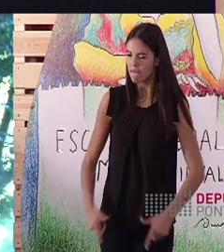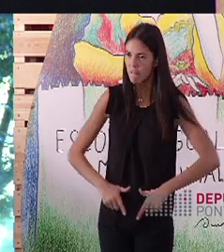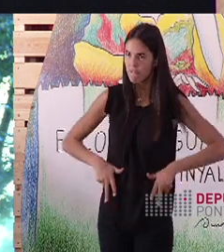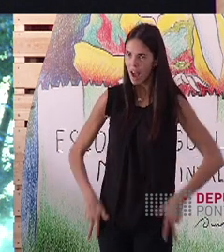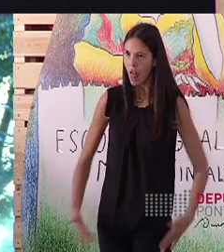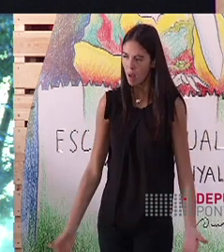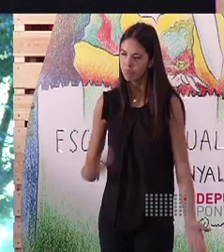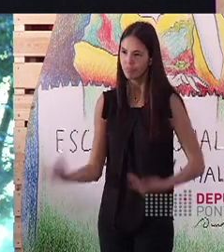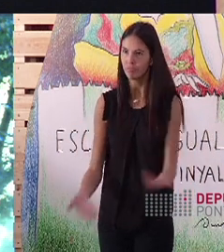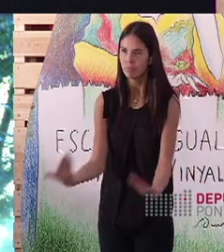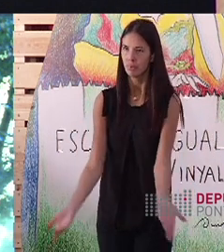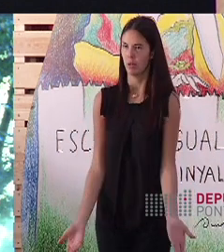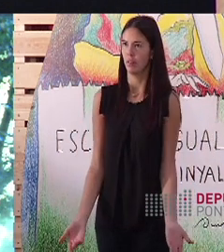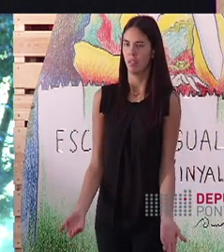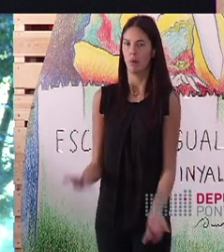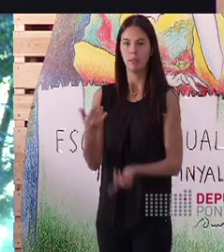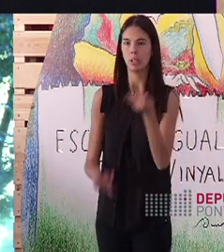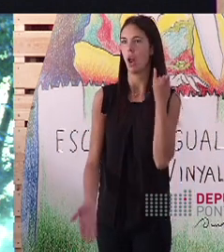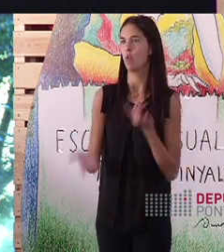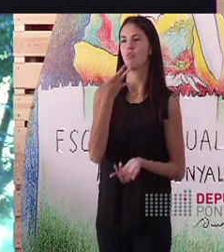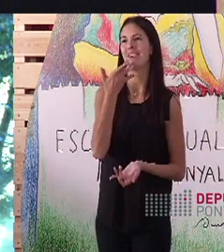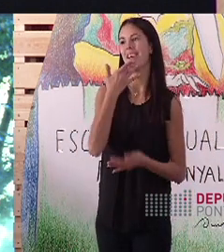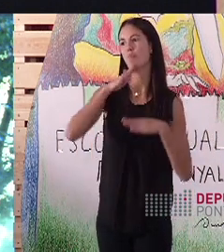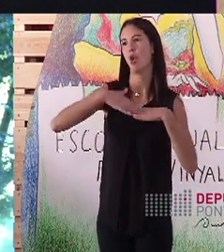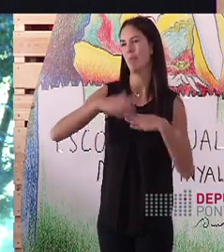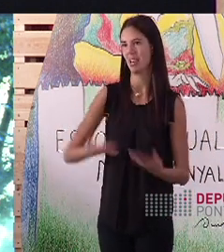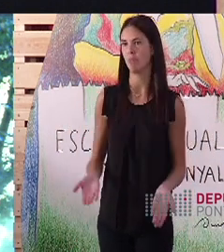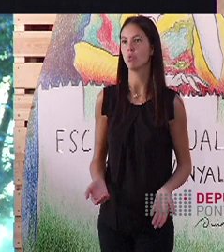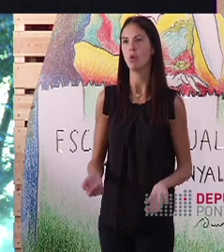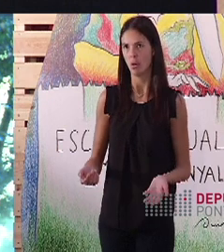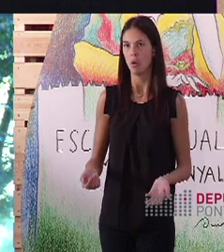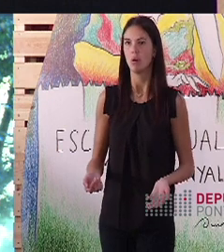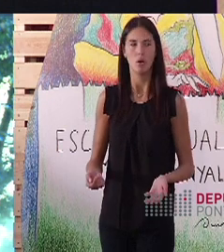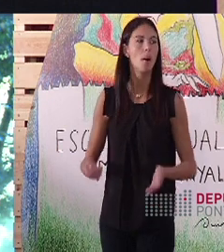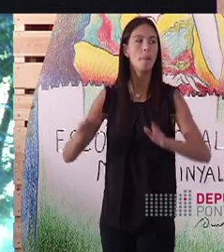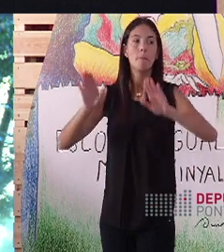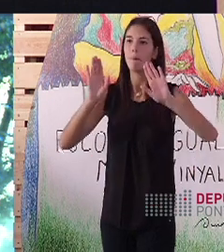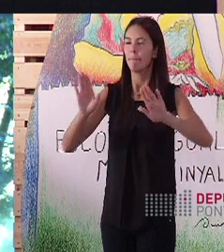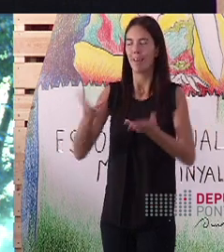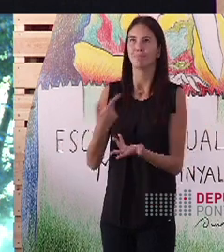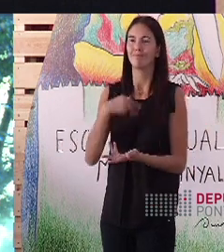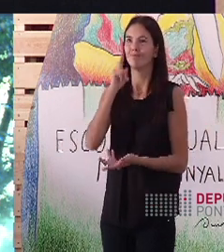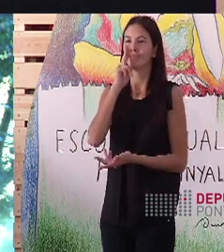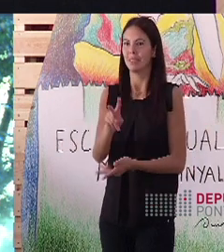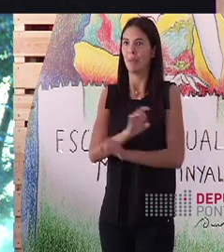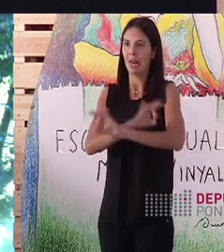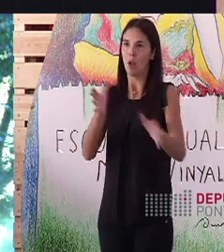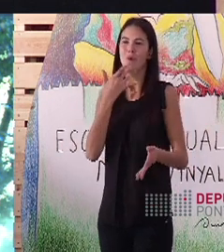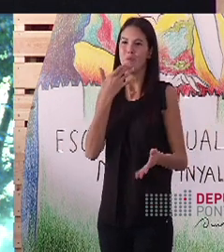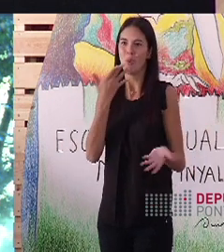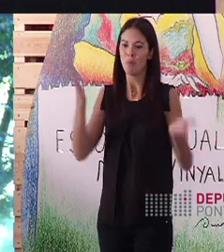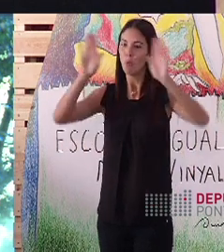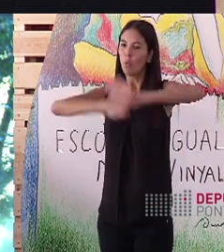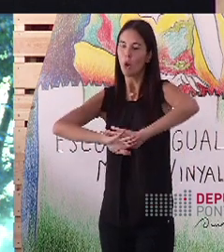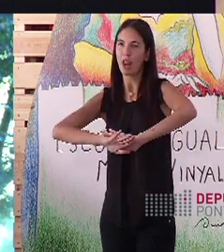De alguna maneira, ese é un exemplo mínimo, pero podemos ver como pola noite non